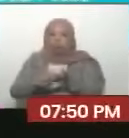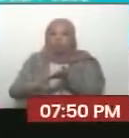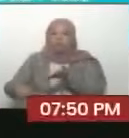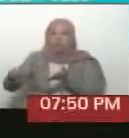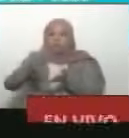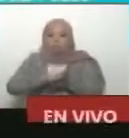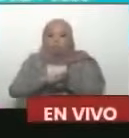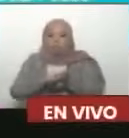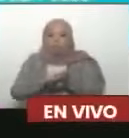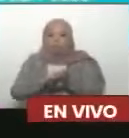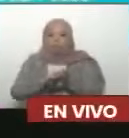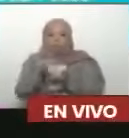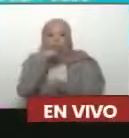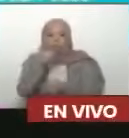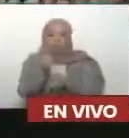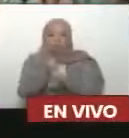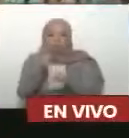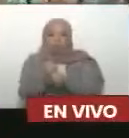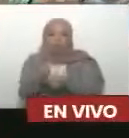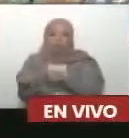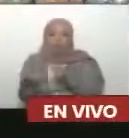refuerzo y pa'lante.